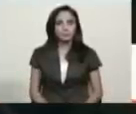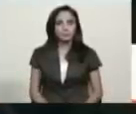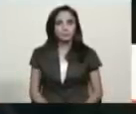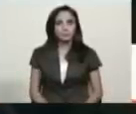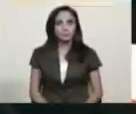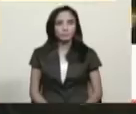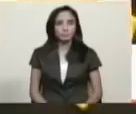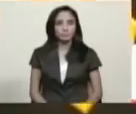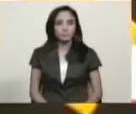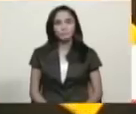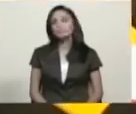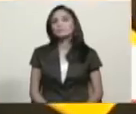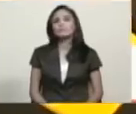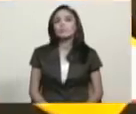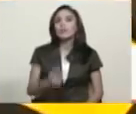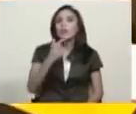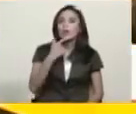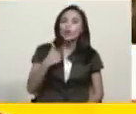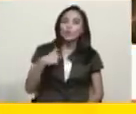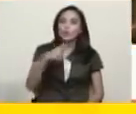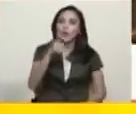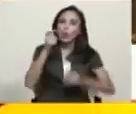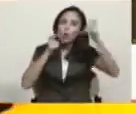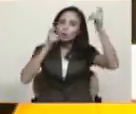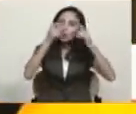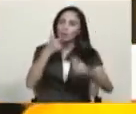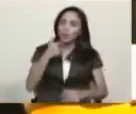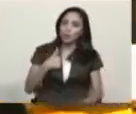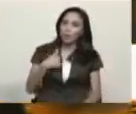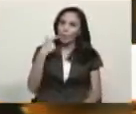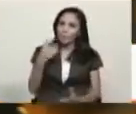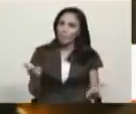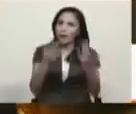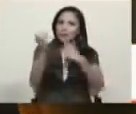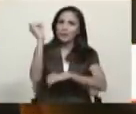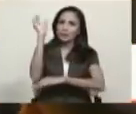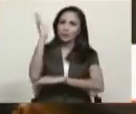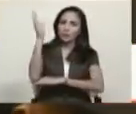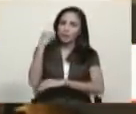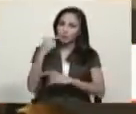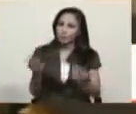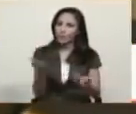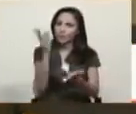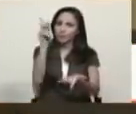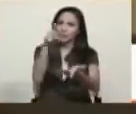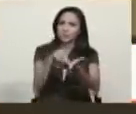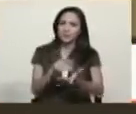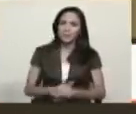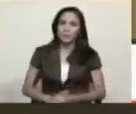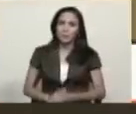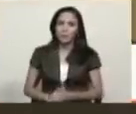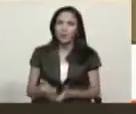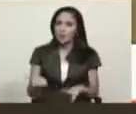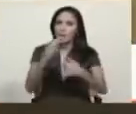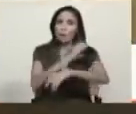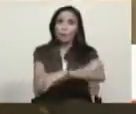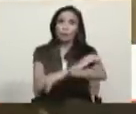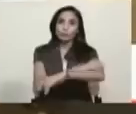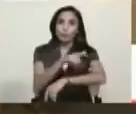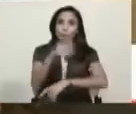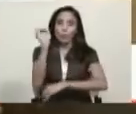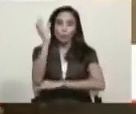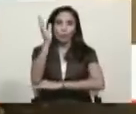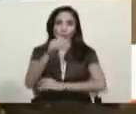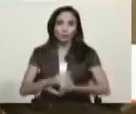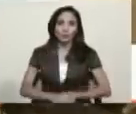Nos dijo el comandante: vayan a ese Congreso burgués y le cierran la Santa María para que se abran las